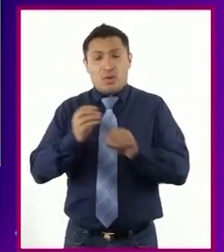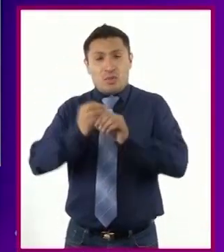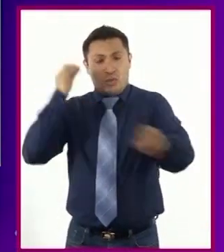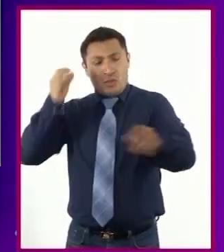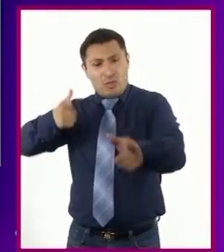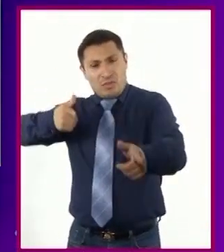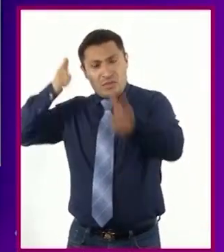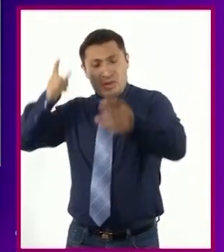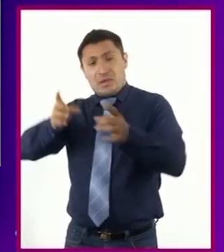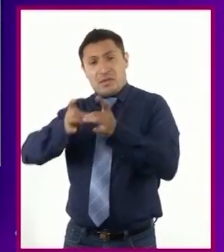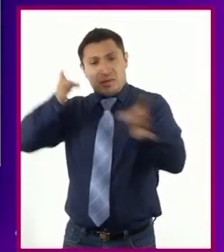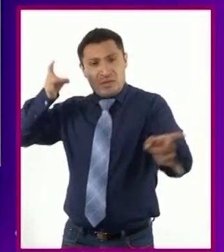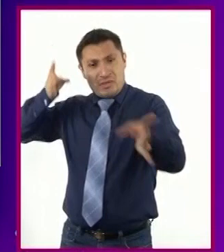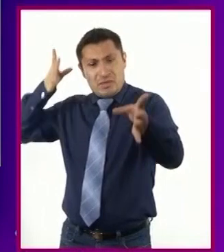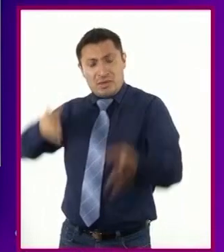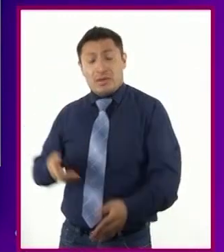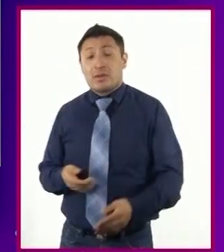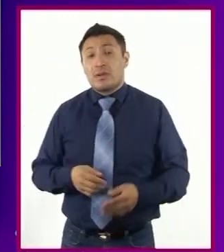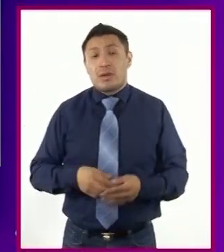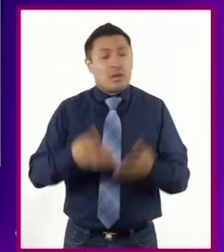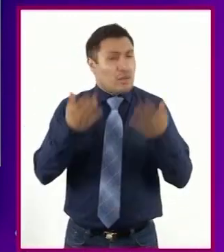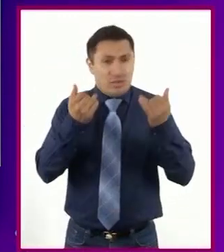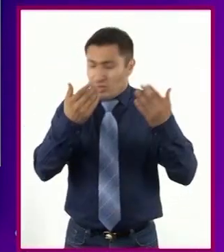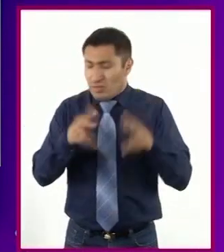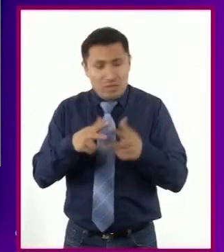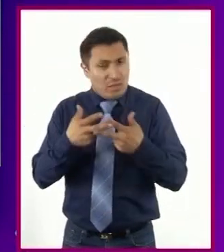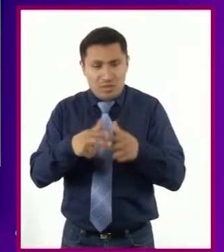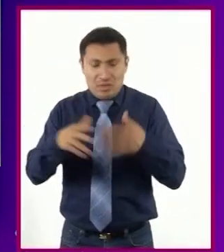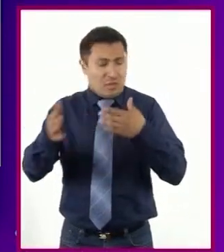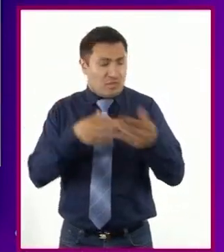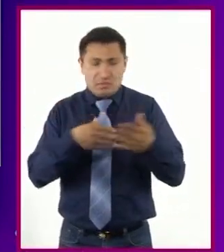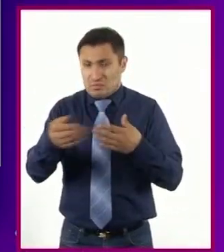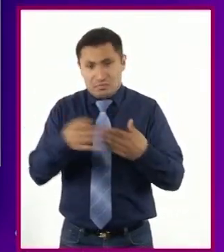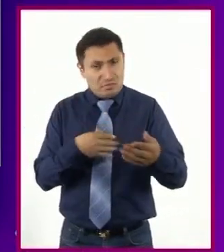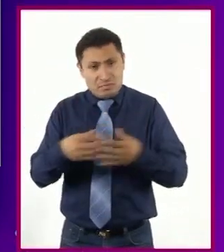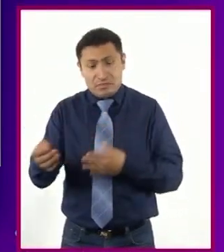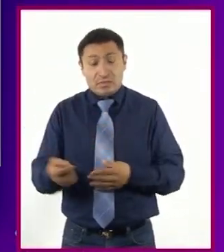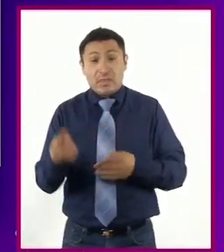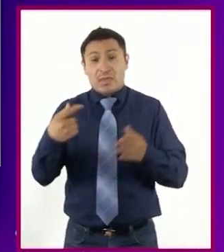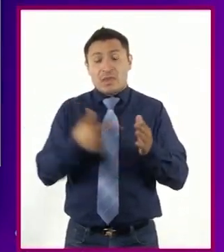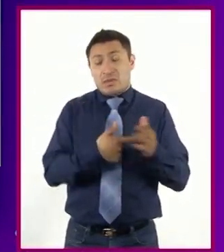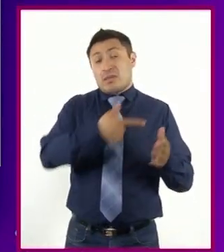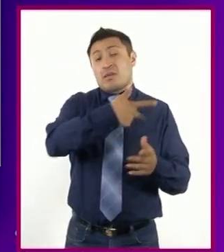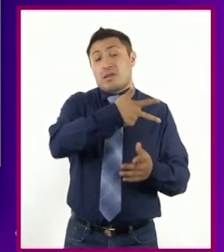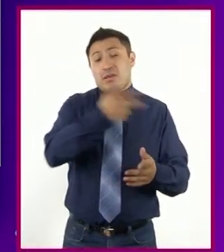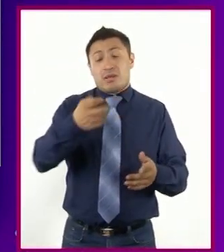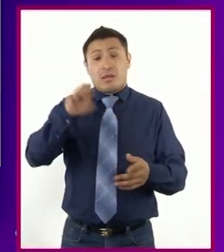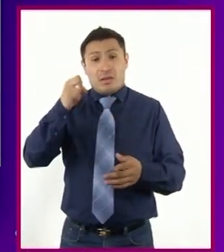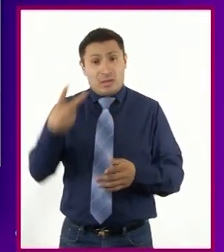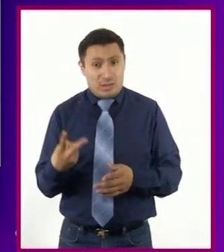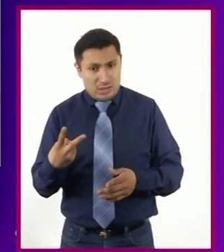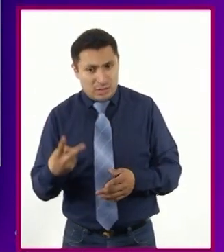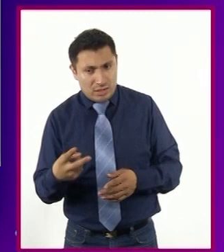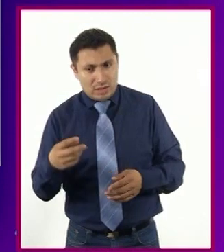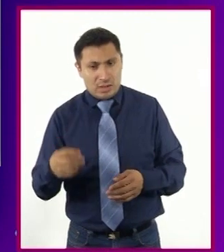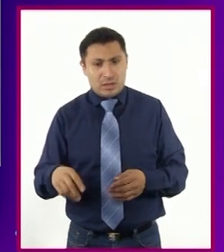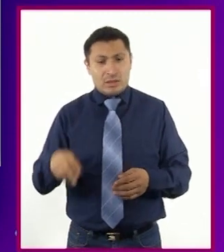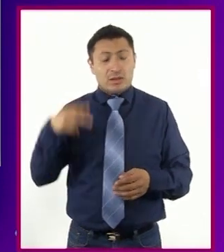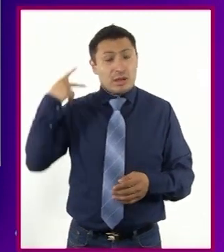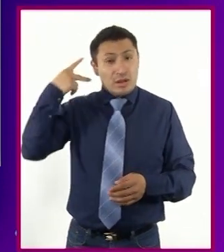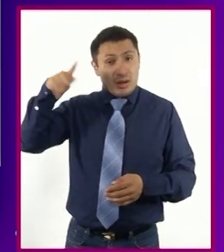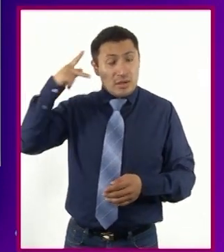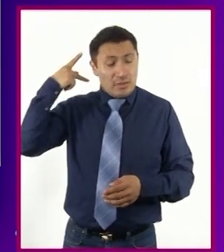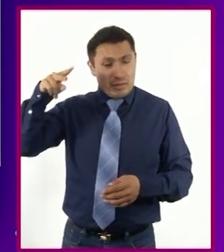lanzas, arcos y flechas, pues no contaban con armamento moderno. Para 1862, el camino del puerto